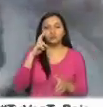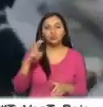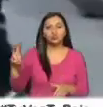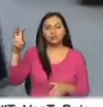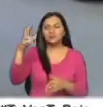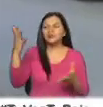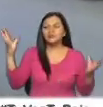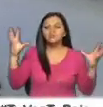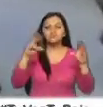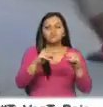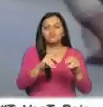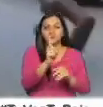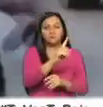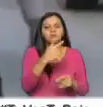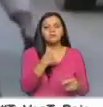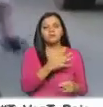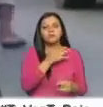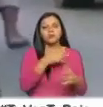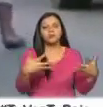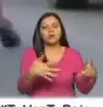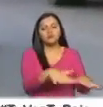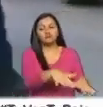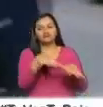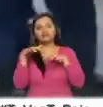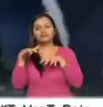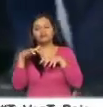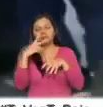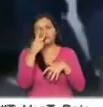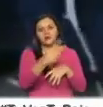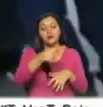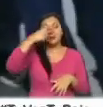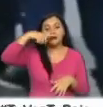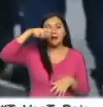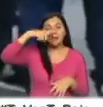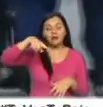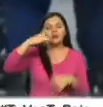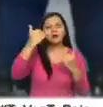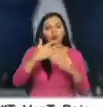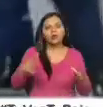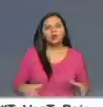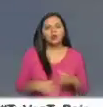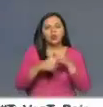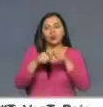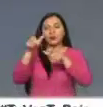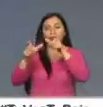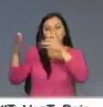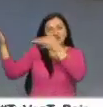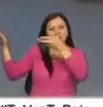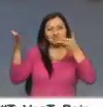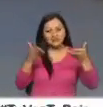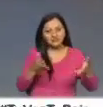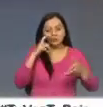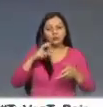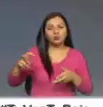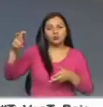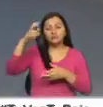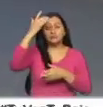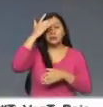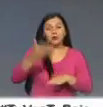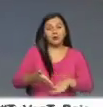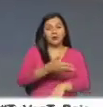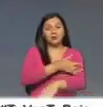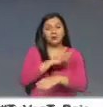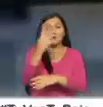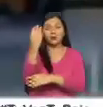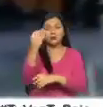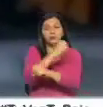afirmó el presidente de la Autoridad de Turismo de ese país. Tailandia tratará de recuperar ese número de turistas, espantados por las 14